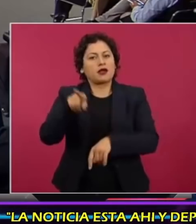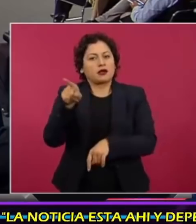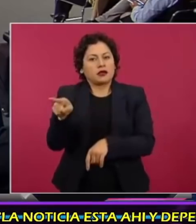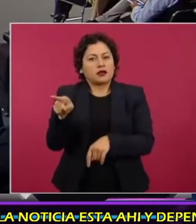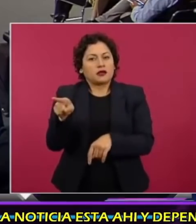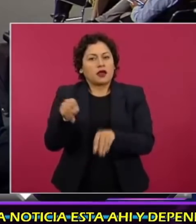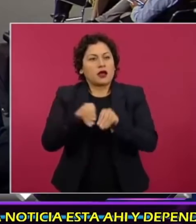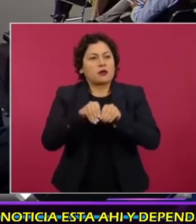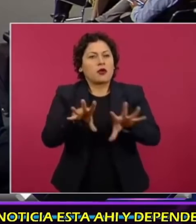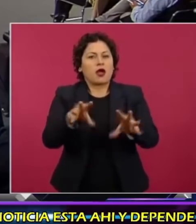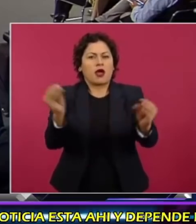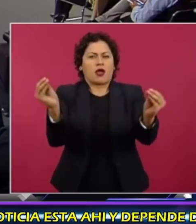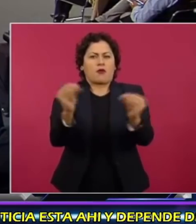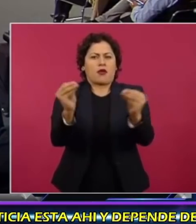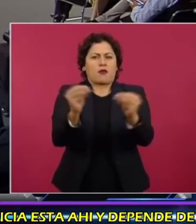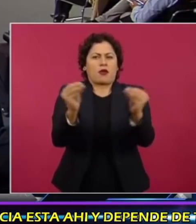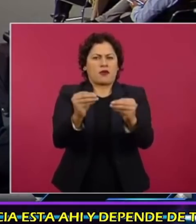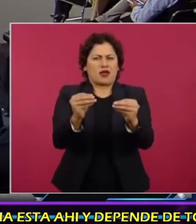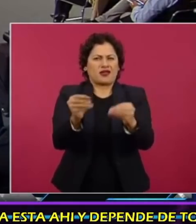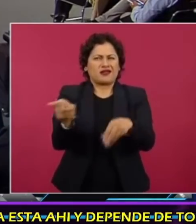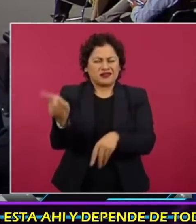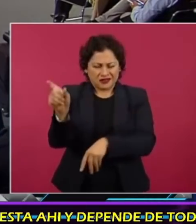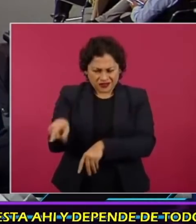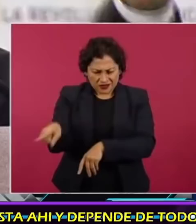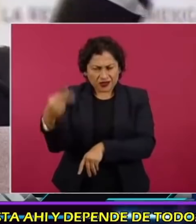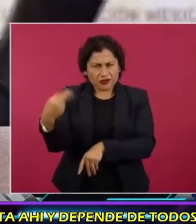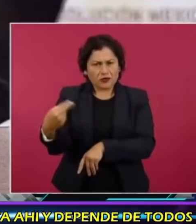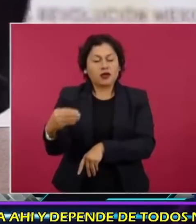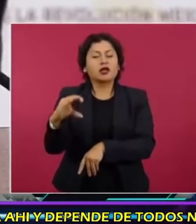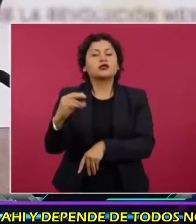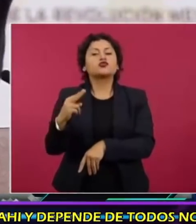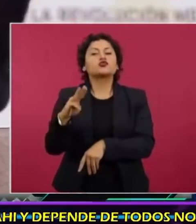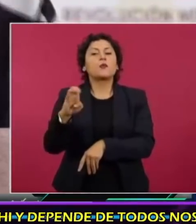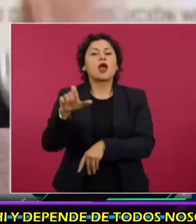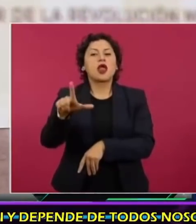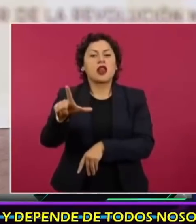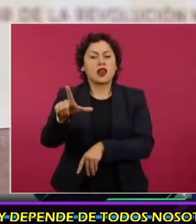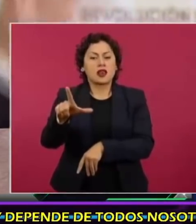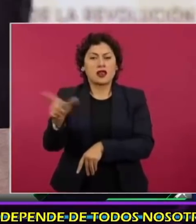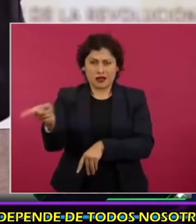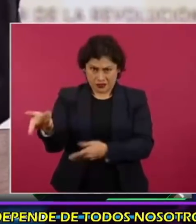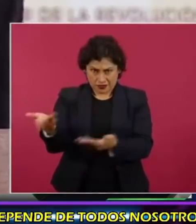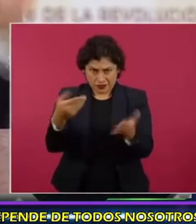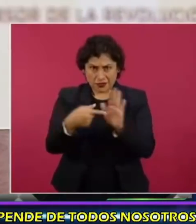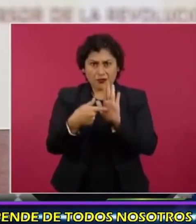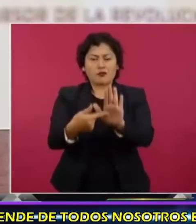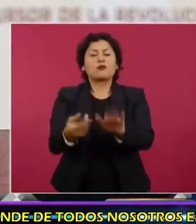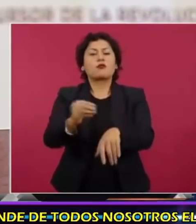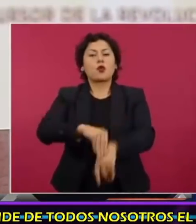creo Chumel también, ponlo, está diciendo,